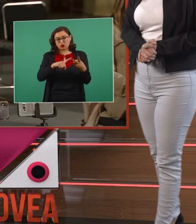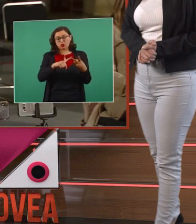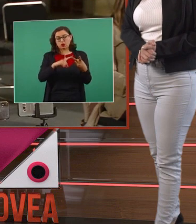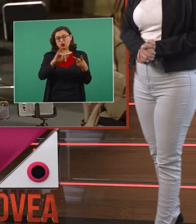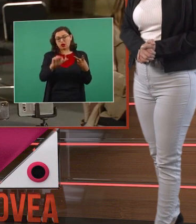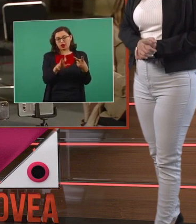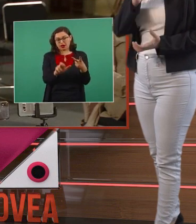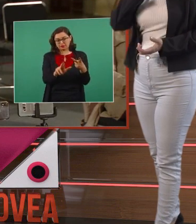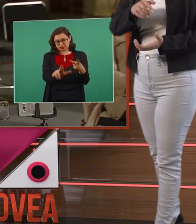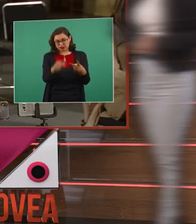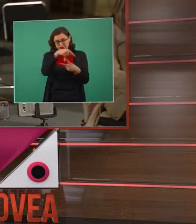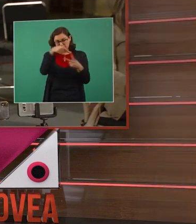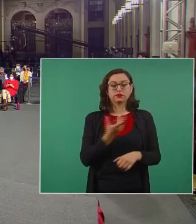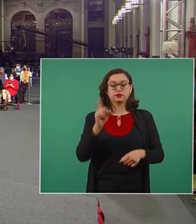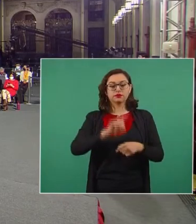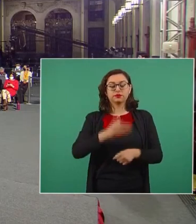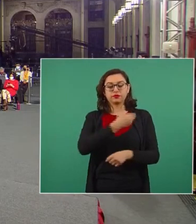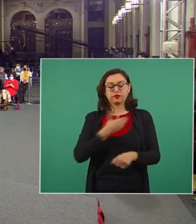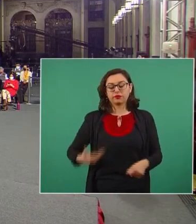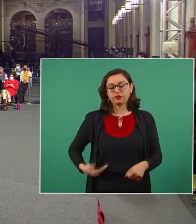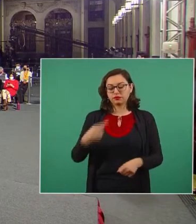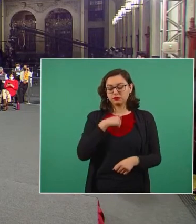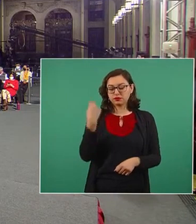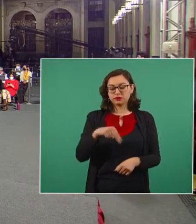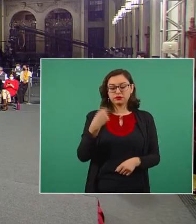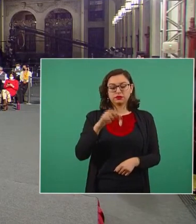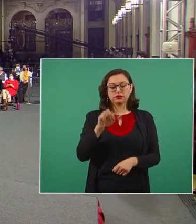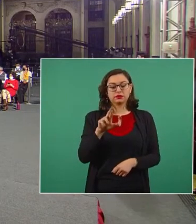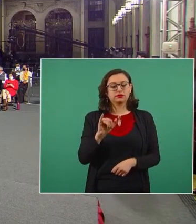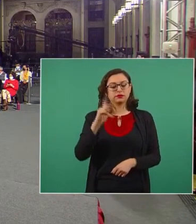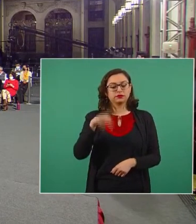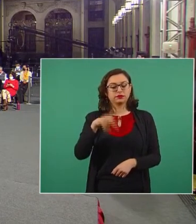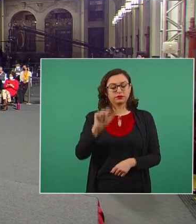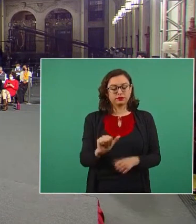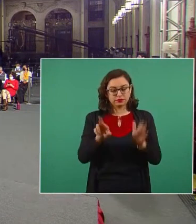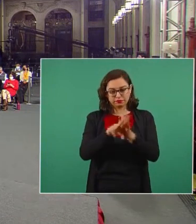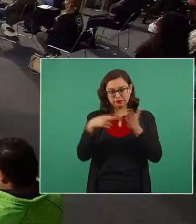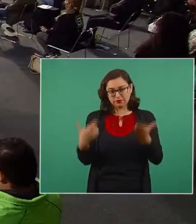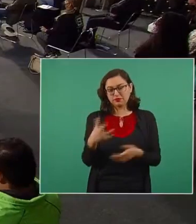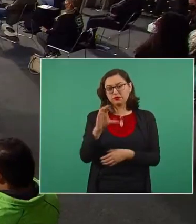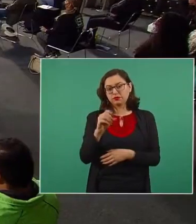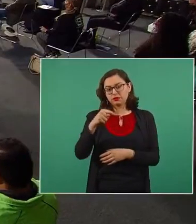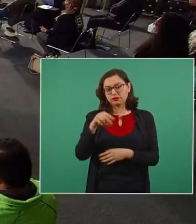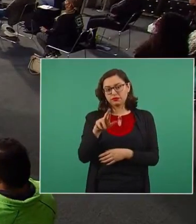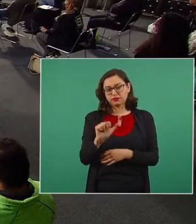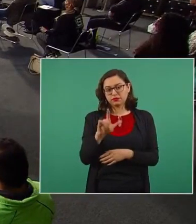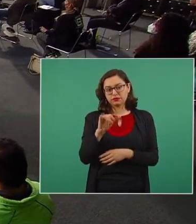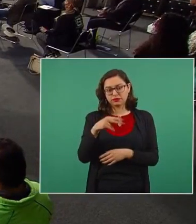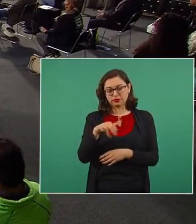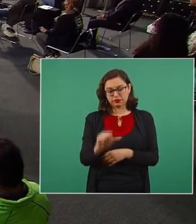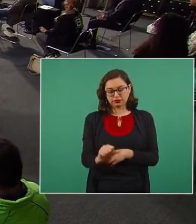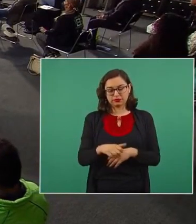2 gobernadores de Tamaulipas. Escuchemos. Erika Ramírez, de la revista Contralínea. Presidente, en Contralínea tenemos